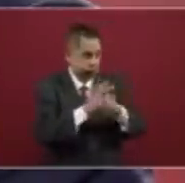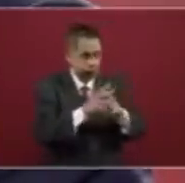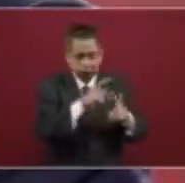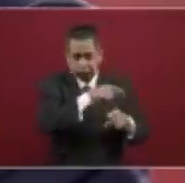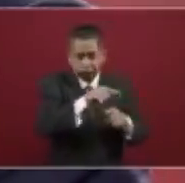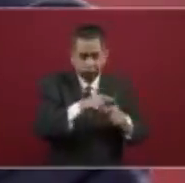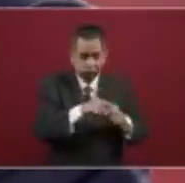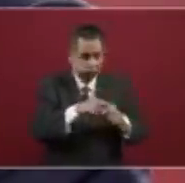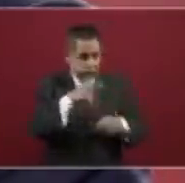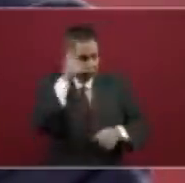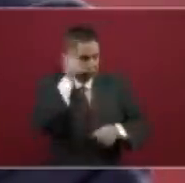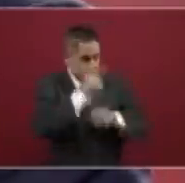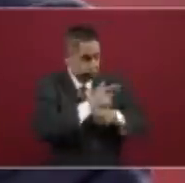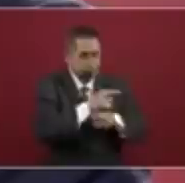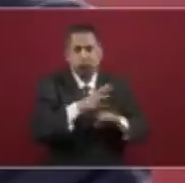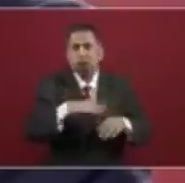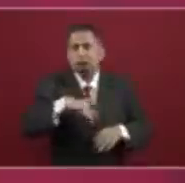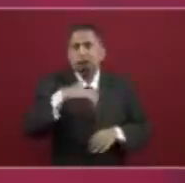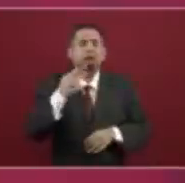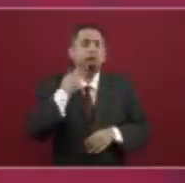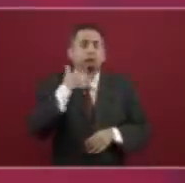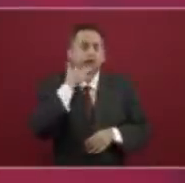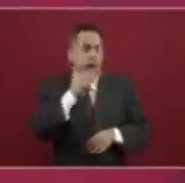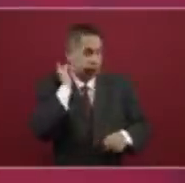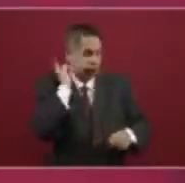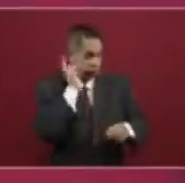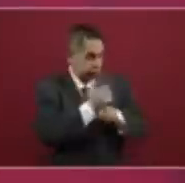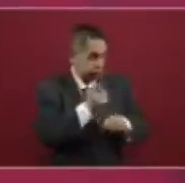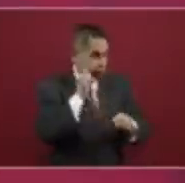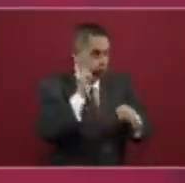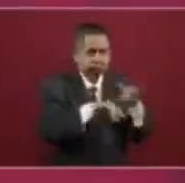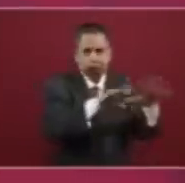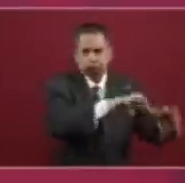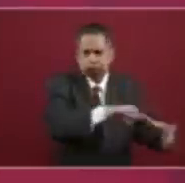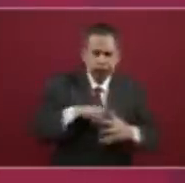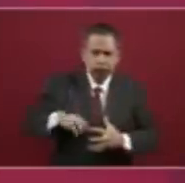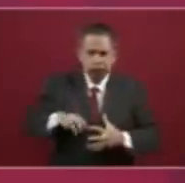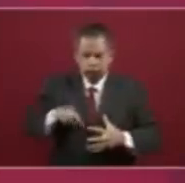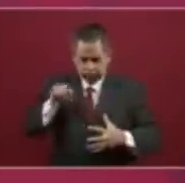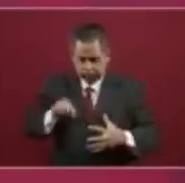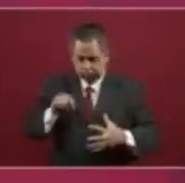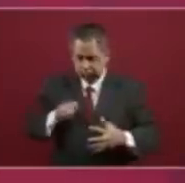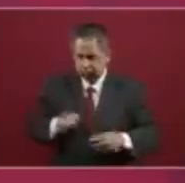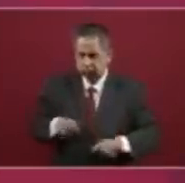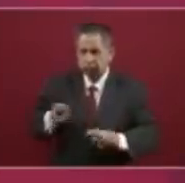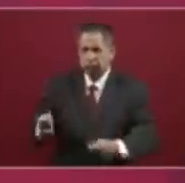y a los políticos corruptos, que se le devuelva pronto al pueblo